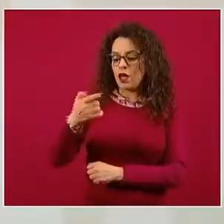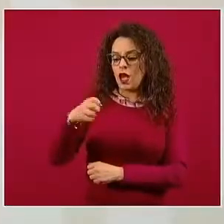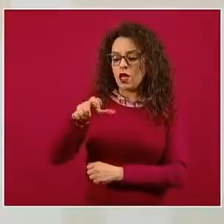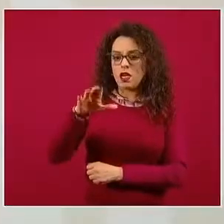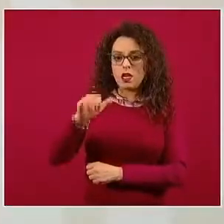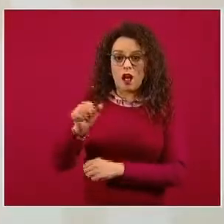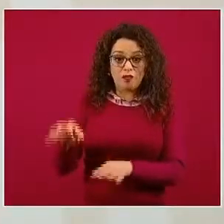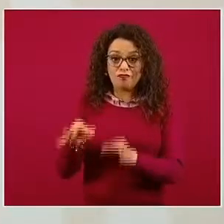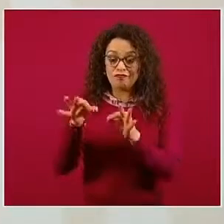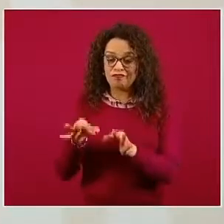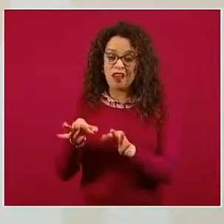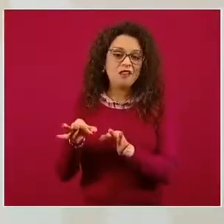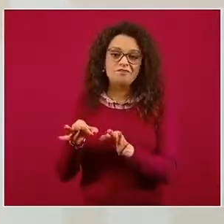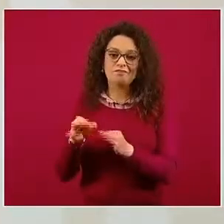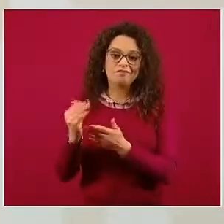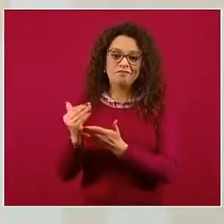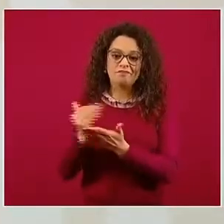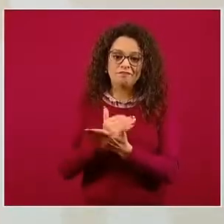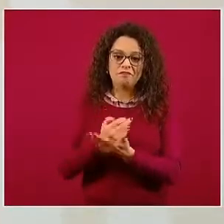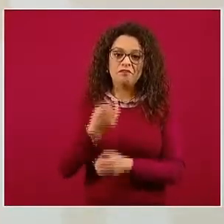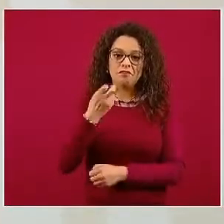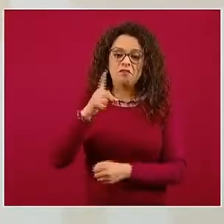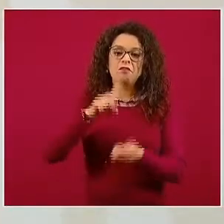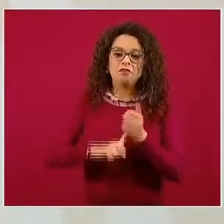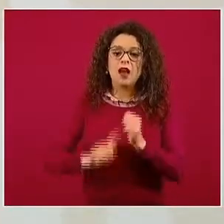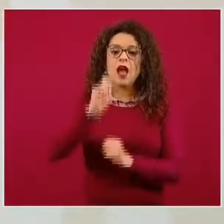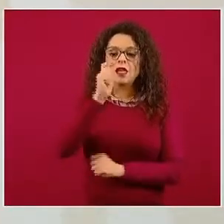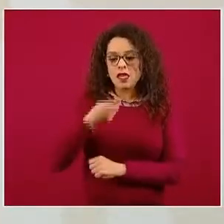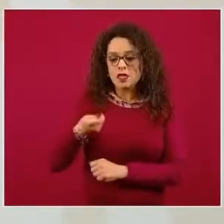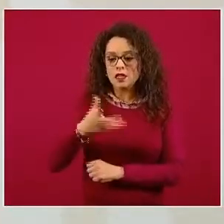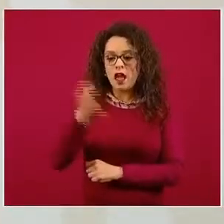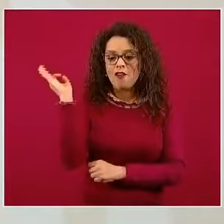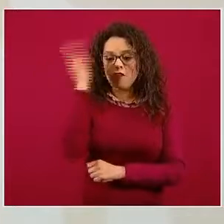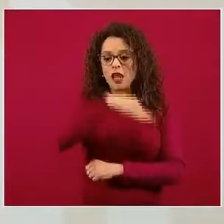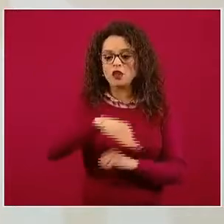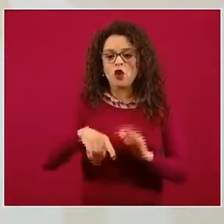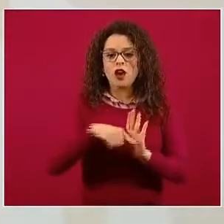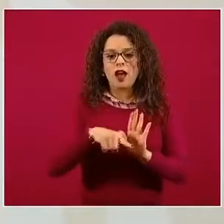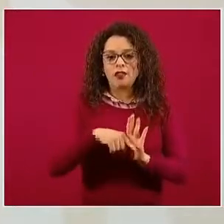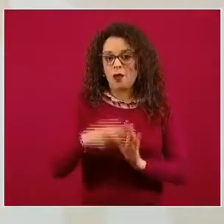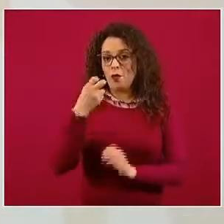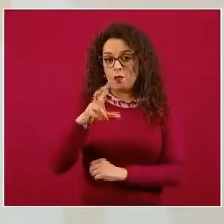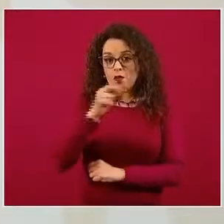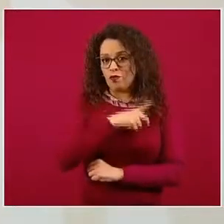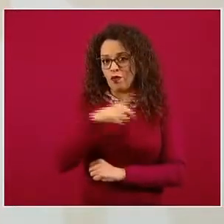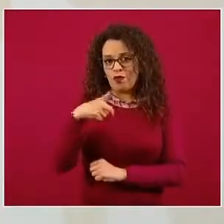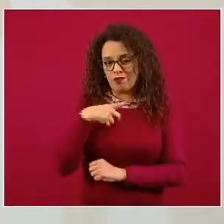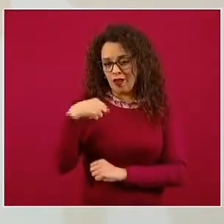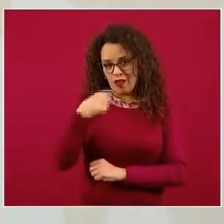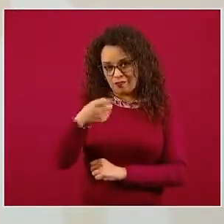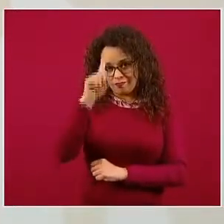disminuye tanto que voy a tener falsos negativos. Entonces no es recomendable.